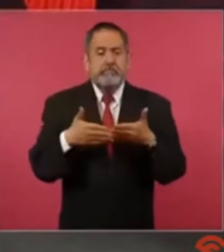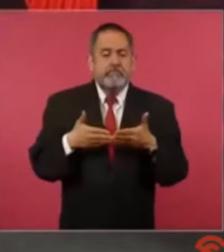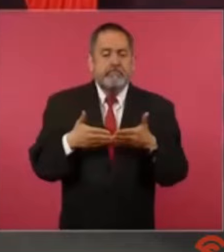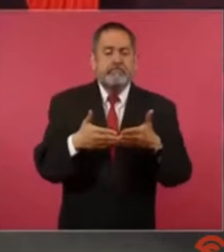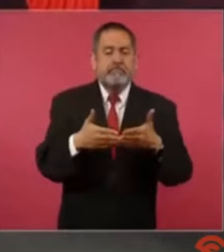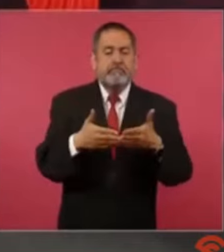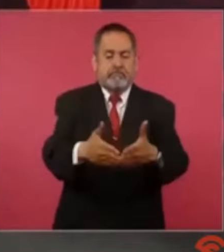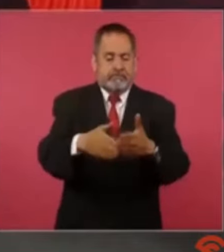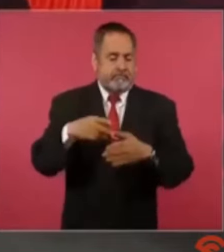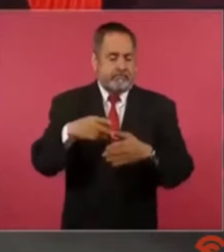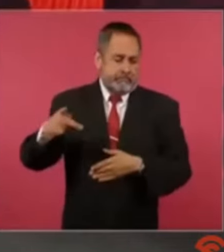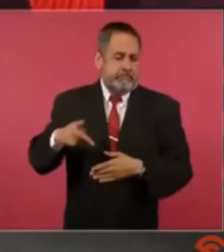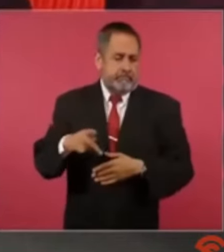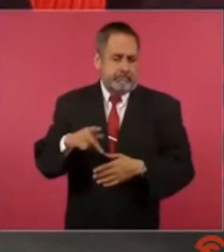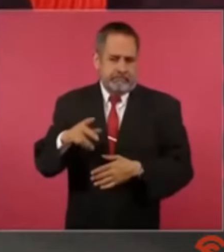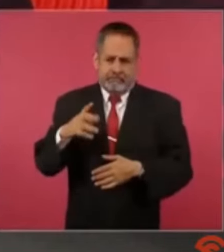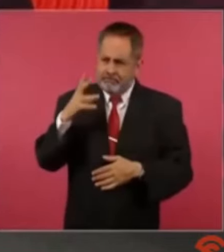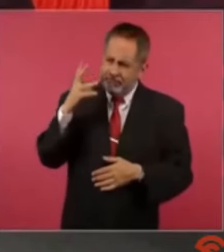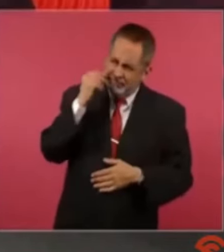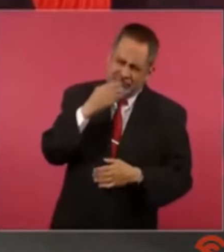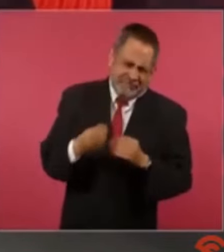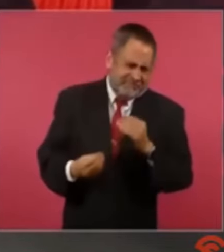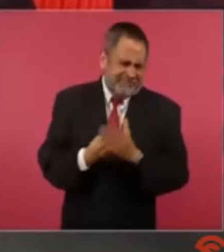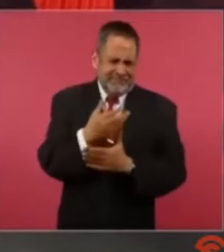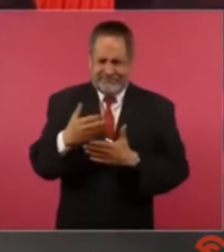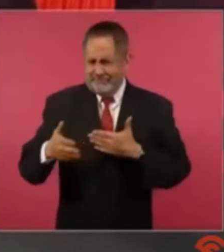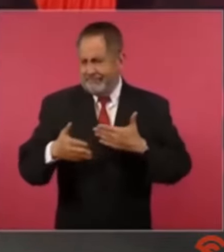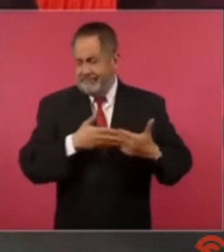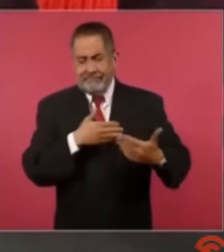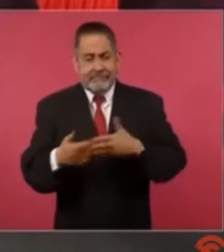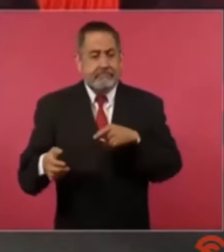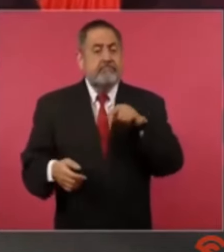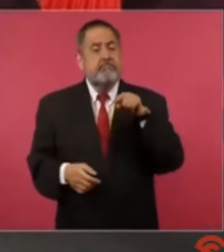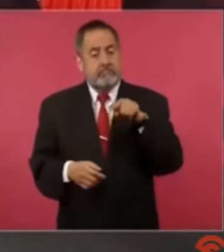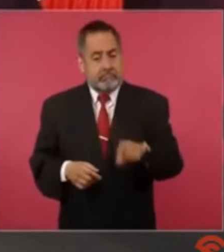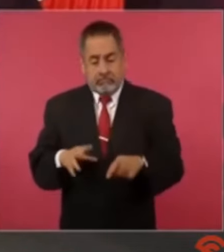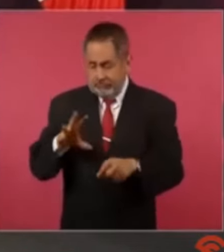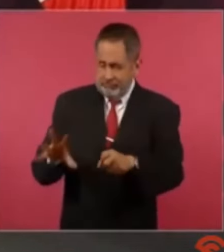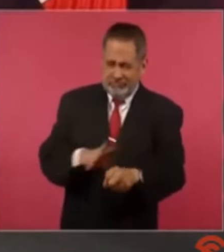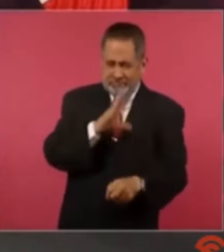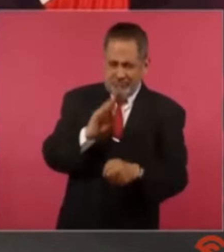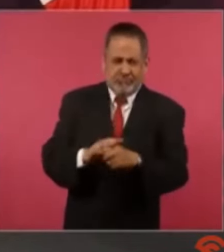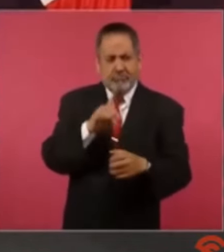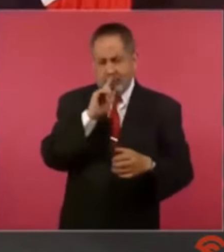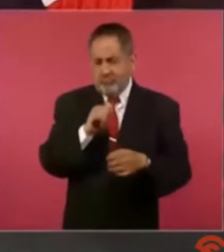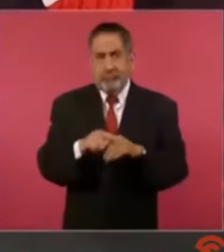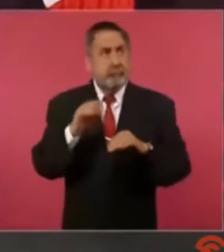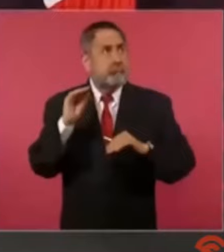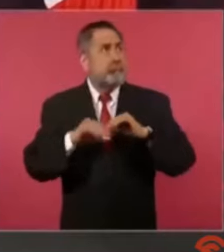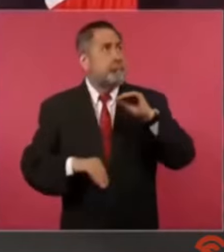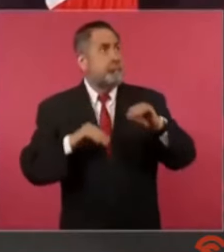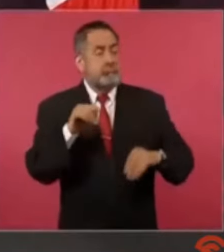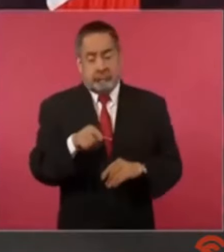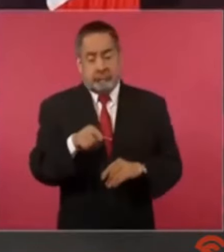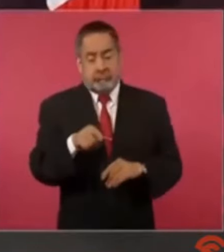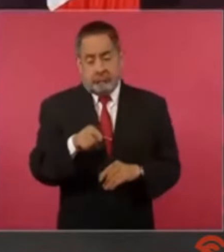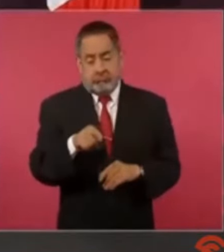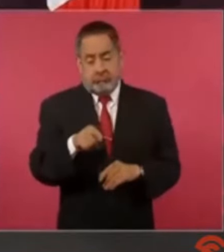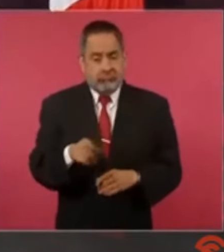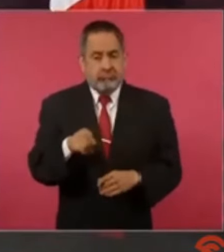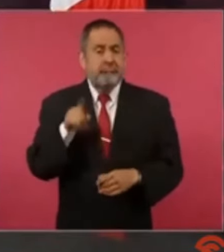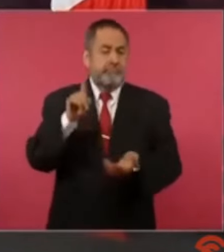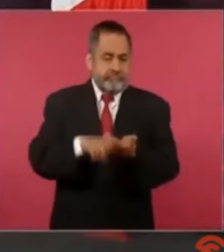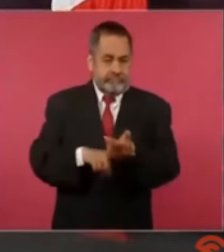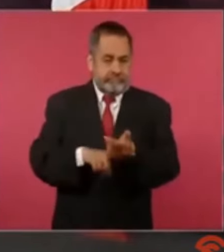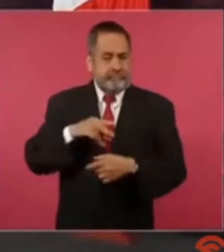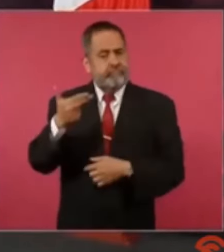pero de lo más moderno, porque va a tener todas las instalaciones y va a haber un